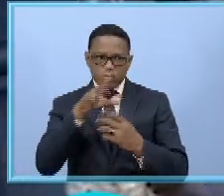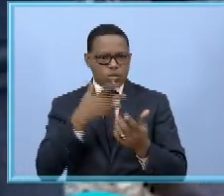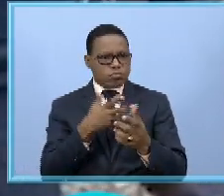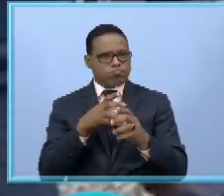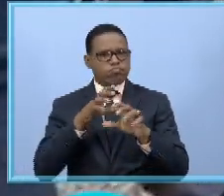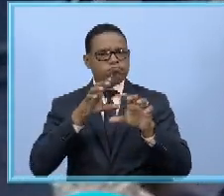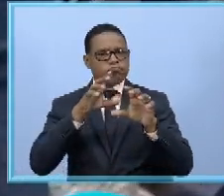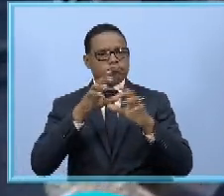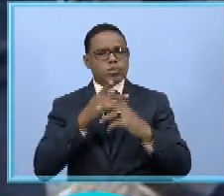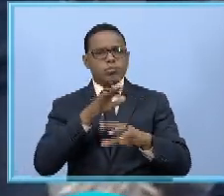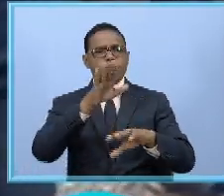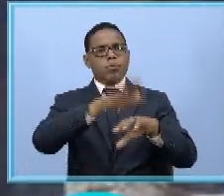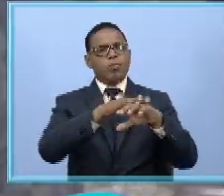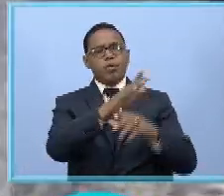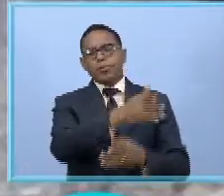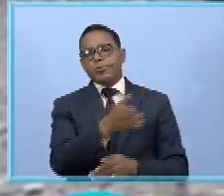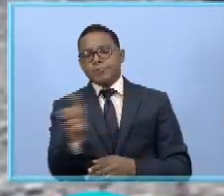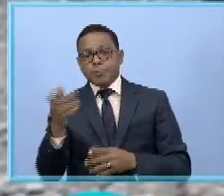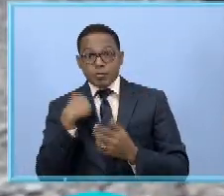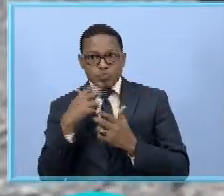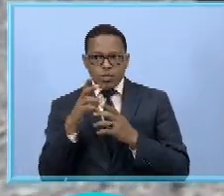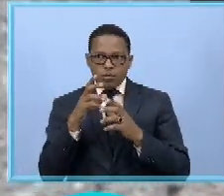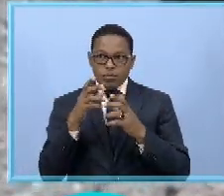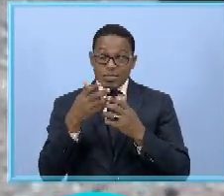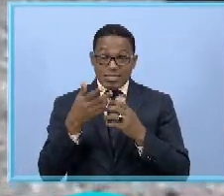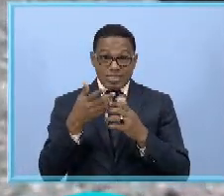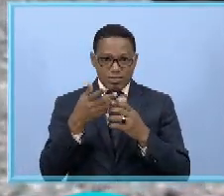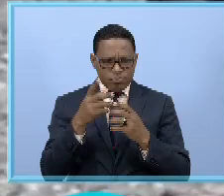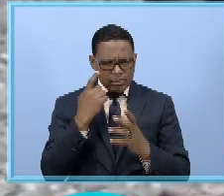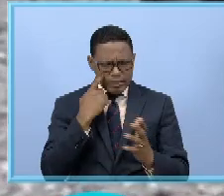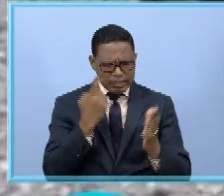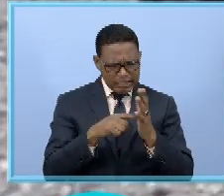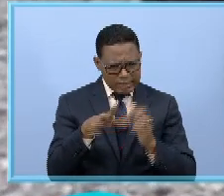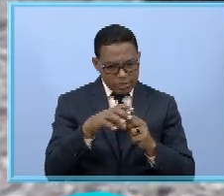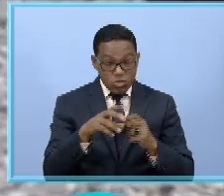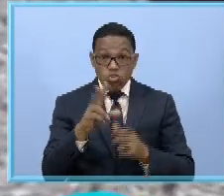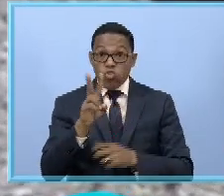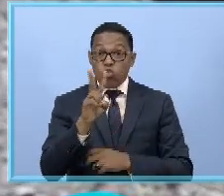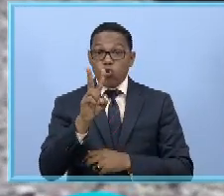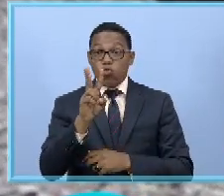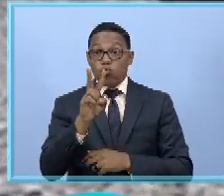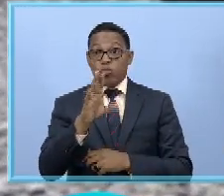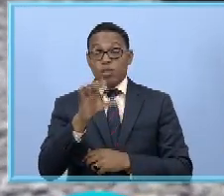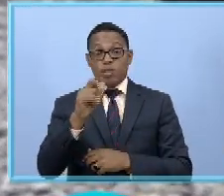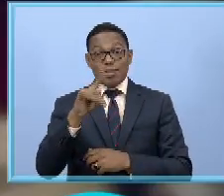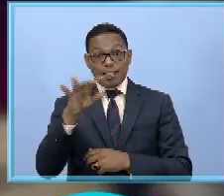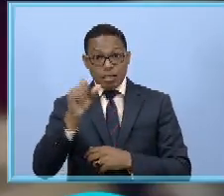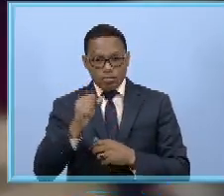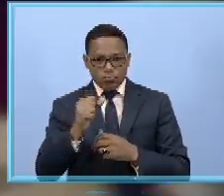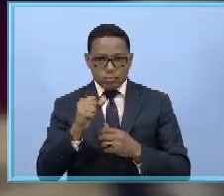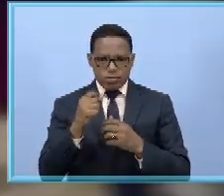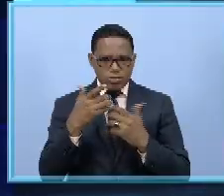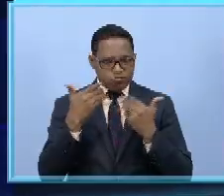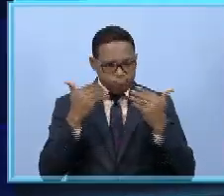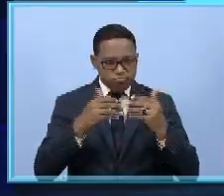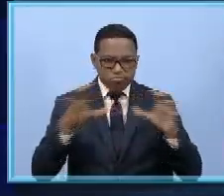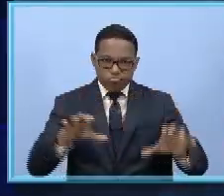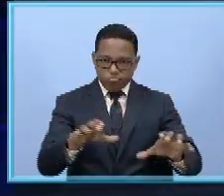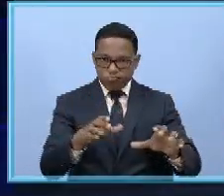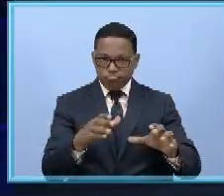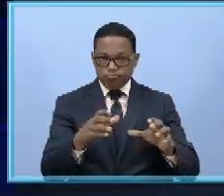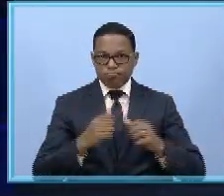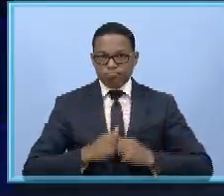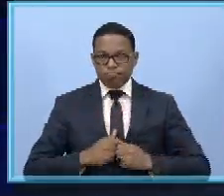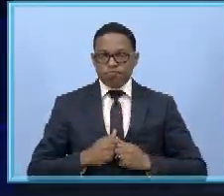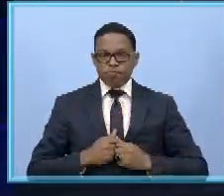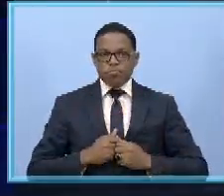al ser inspeccionados se detectaron dos caletas, iniciando de inmediato el protocolo de actuación. Mantenga la